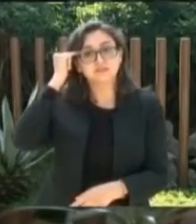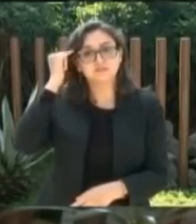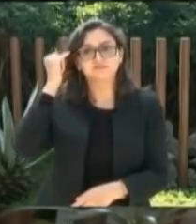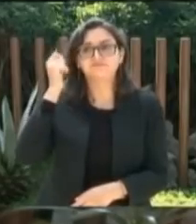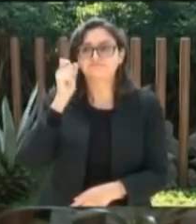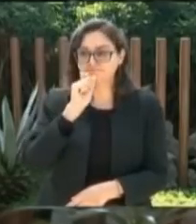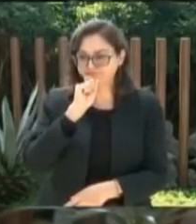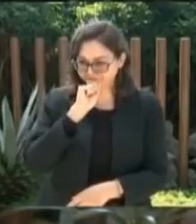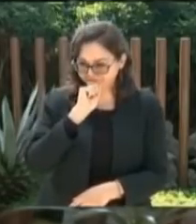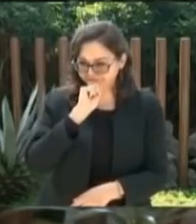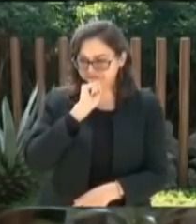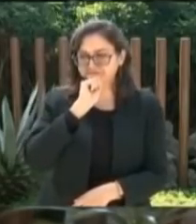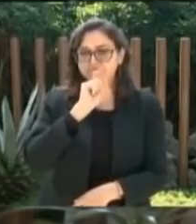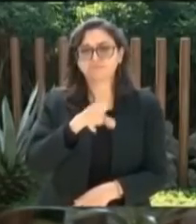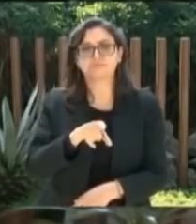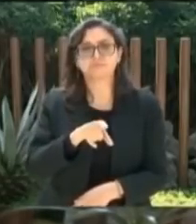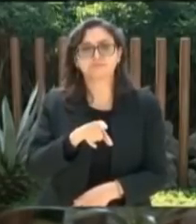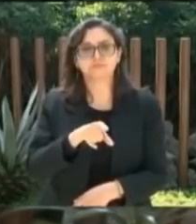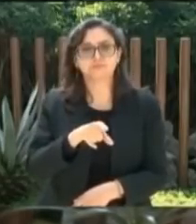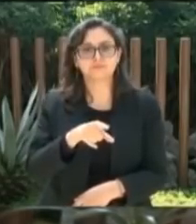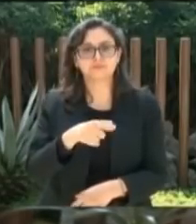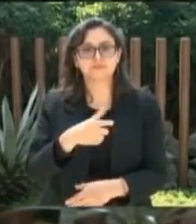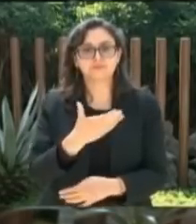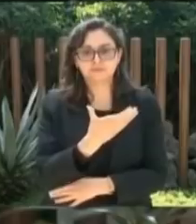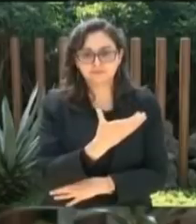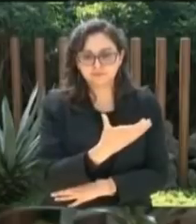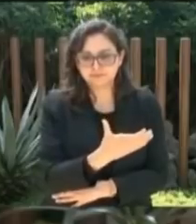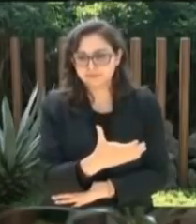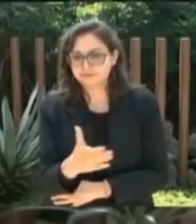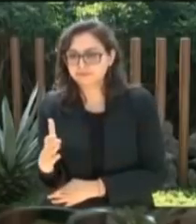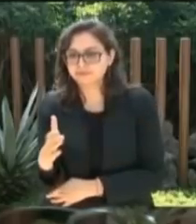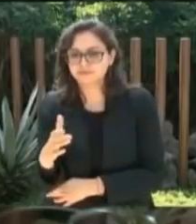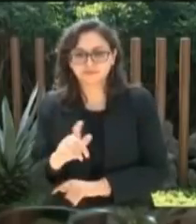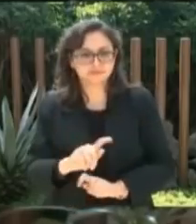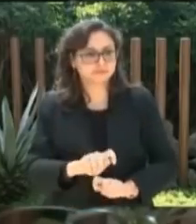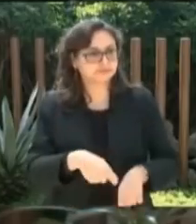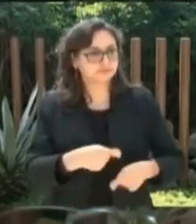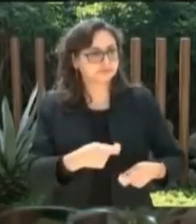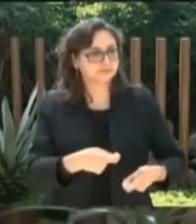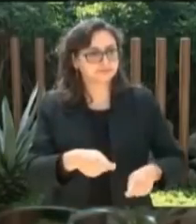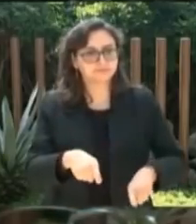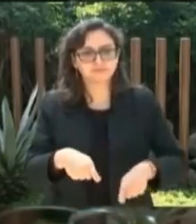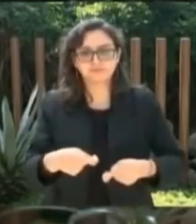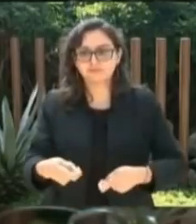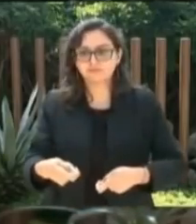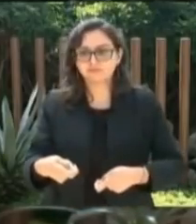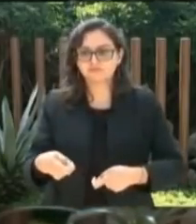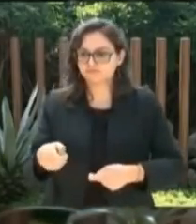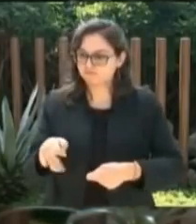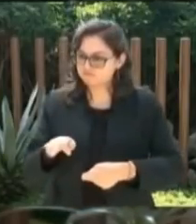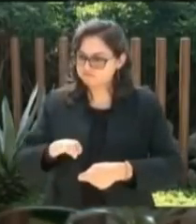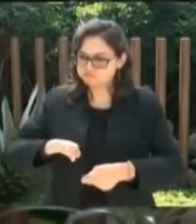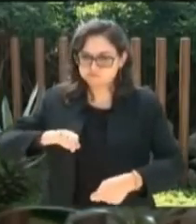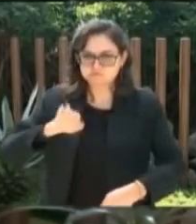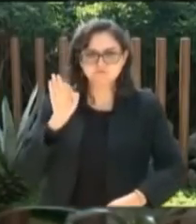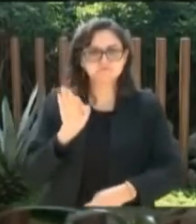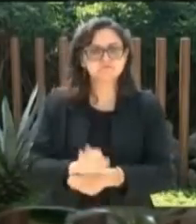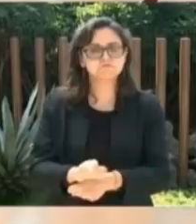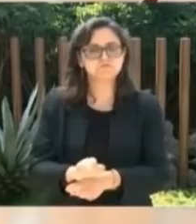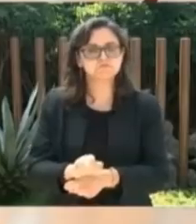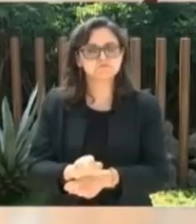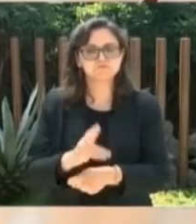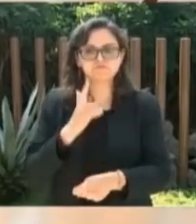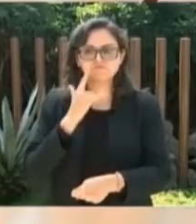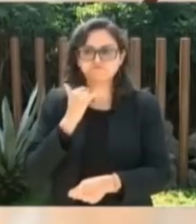desde luego con el reparto agrario, tuvo que ver con la defensa